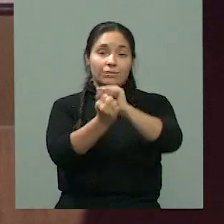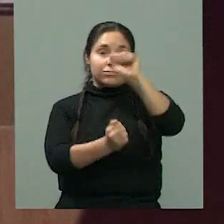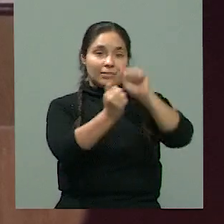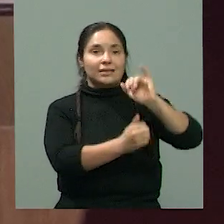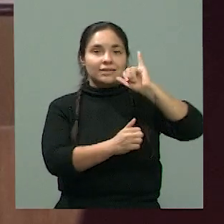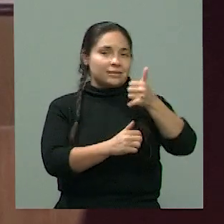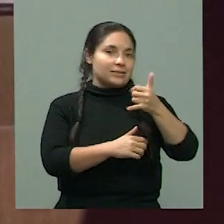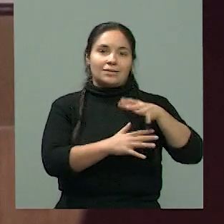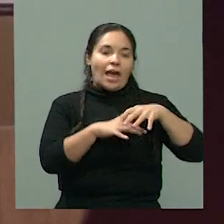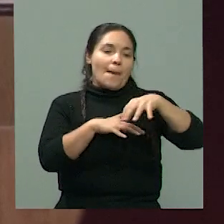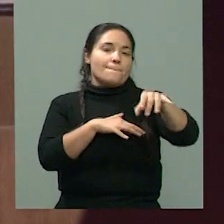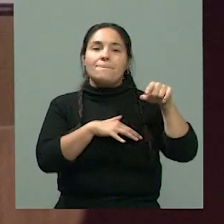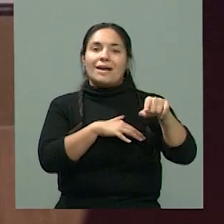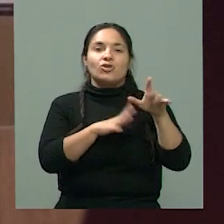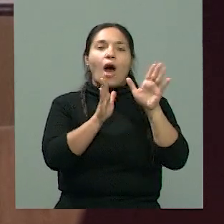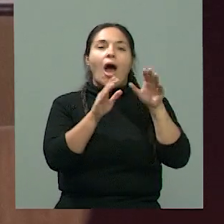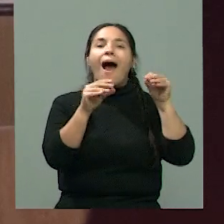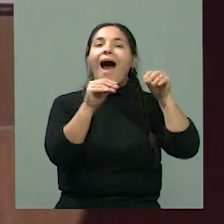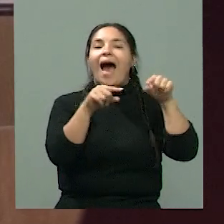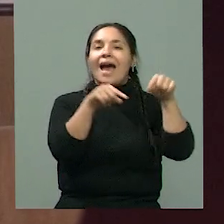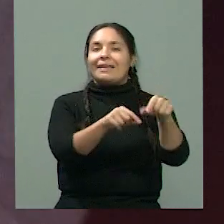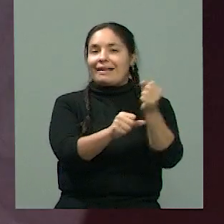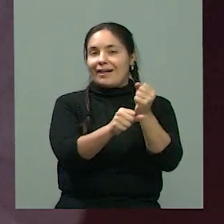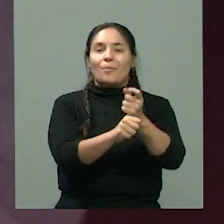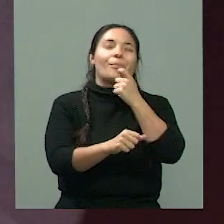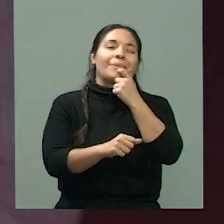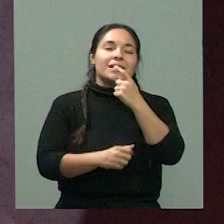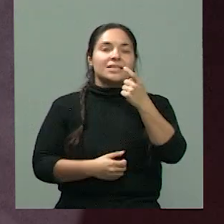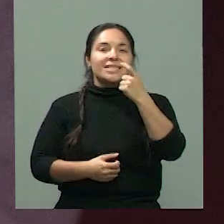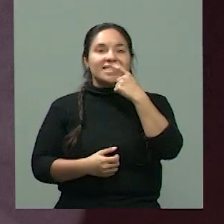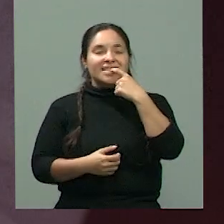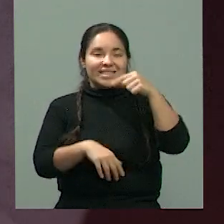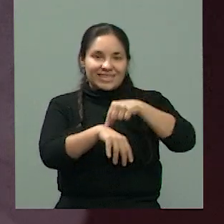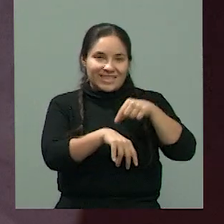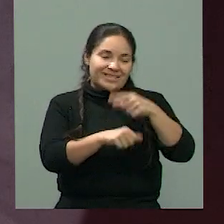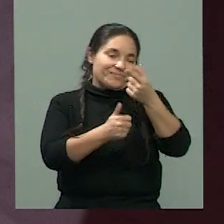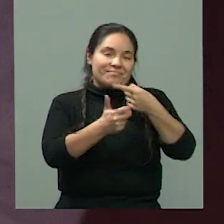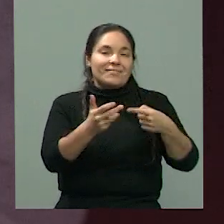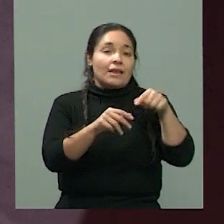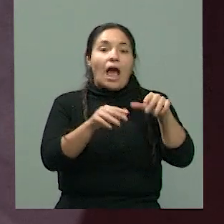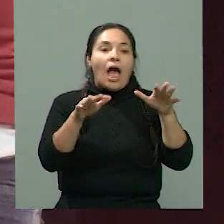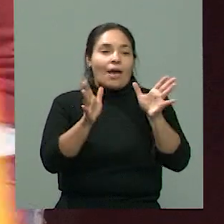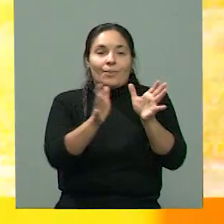acotado y rígido, digamos, podríamos pensar en odontología, etcétera,